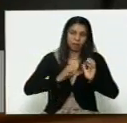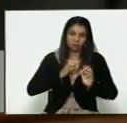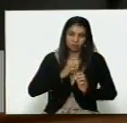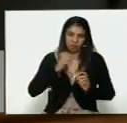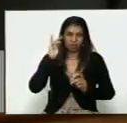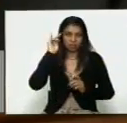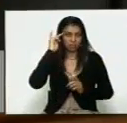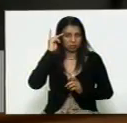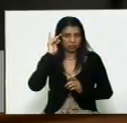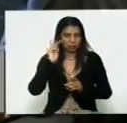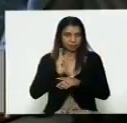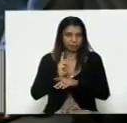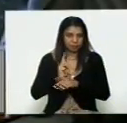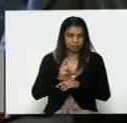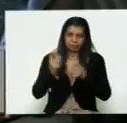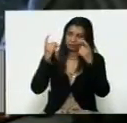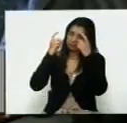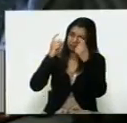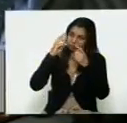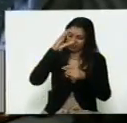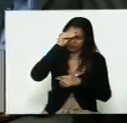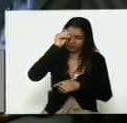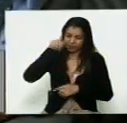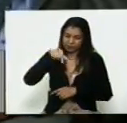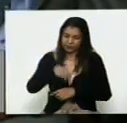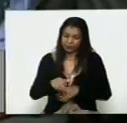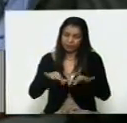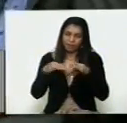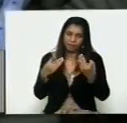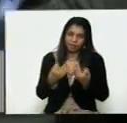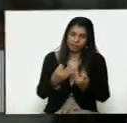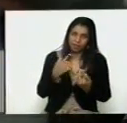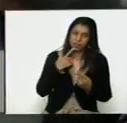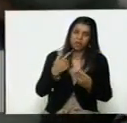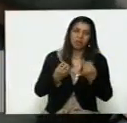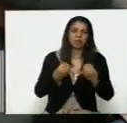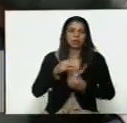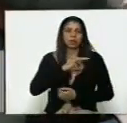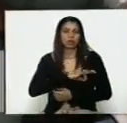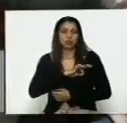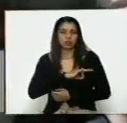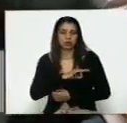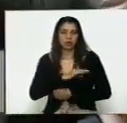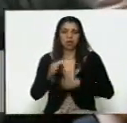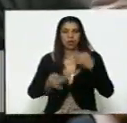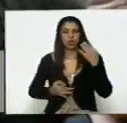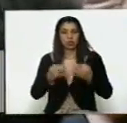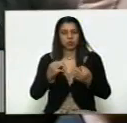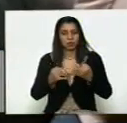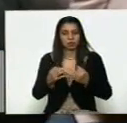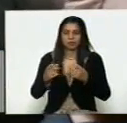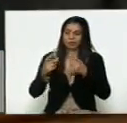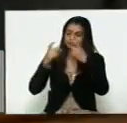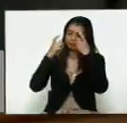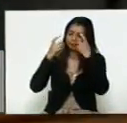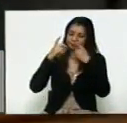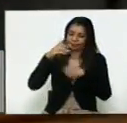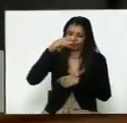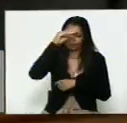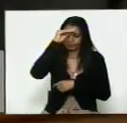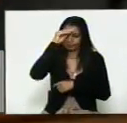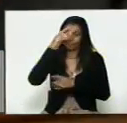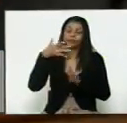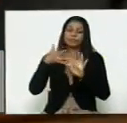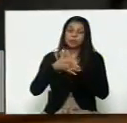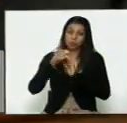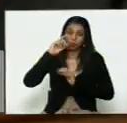psicológicos, así como los aspectos familiares, sociales y jurídicos que comprende la